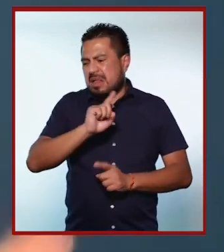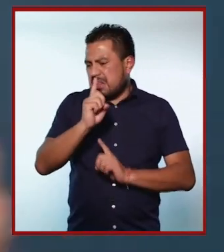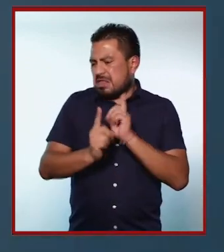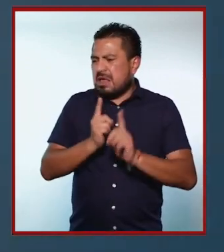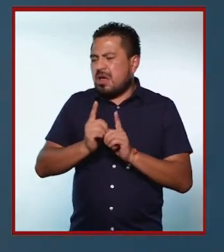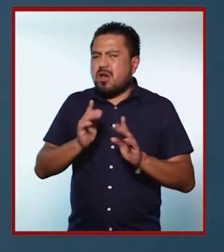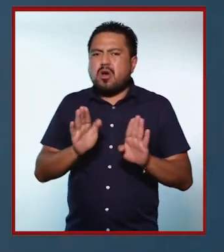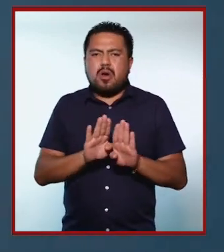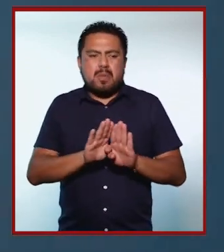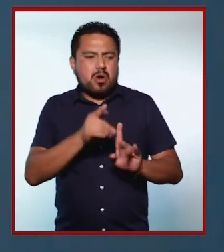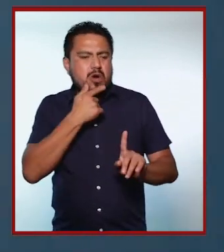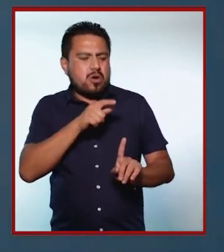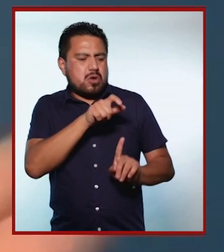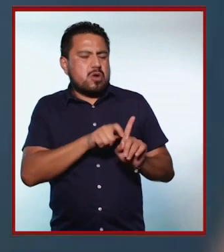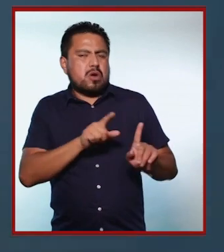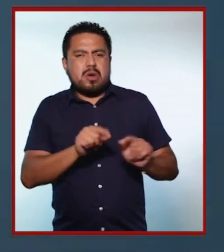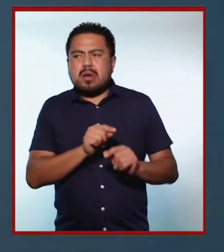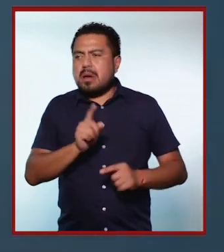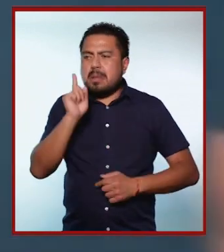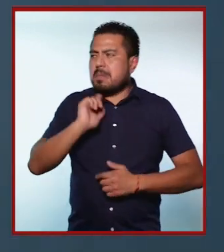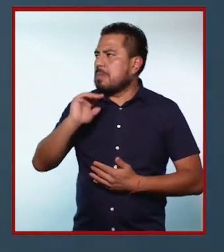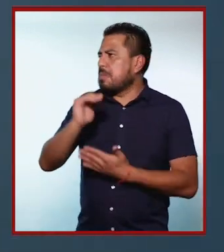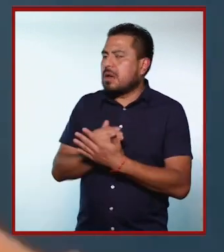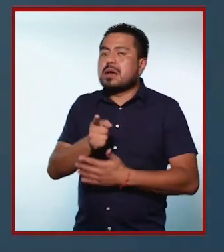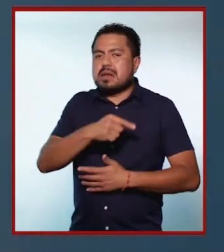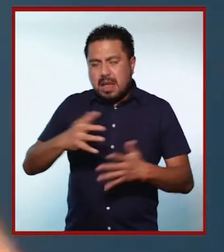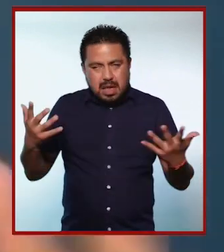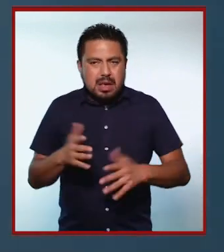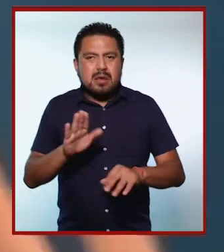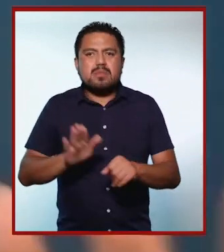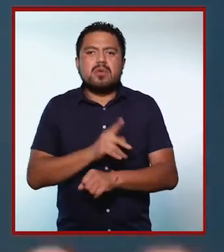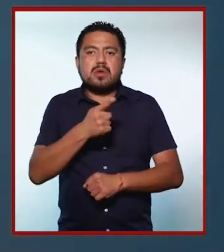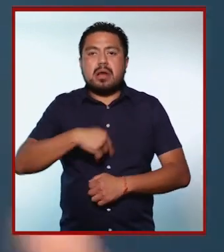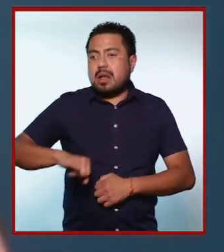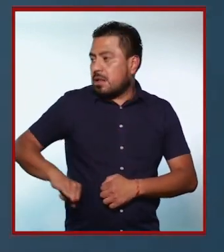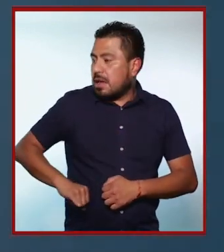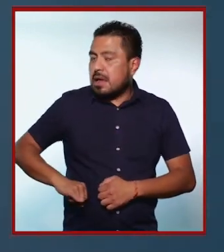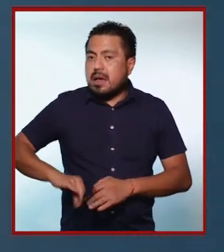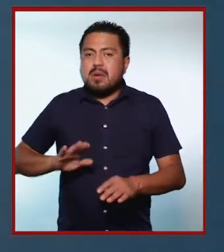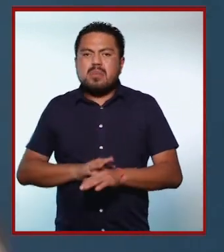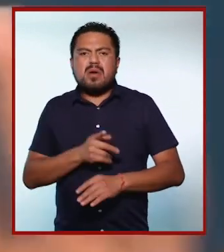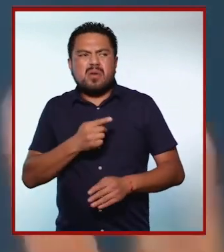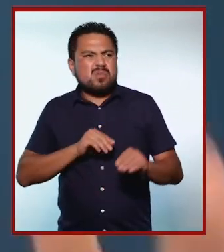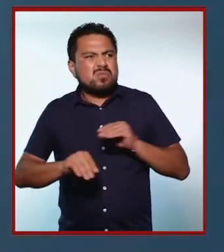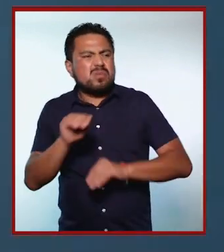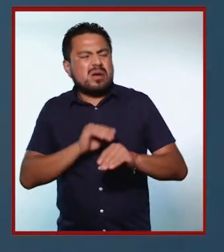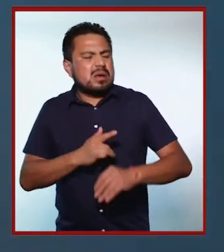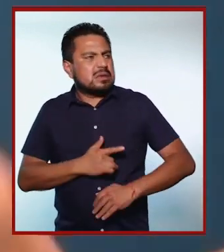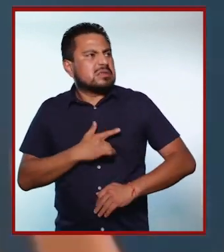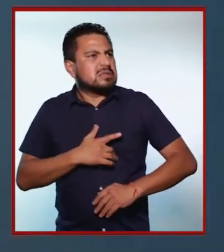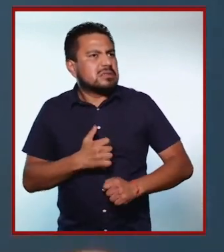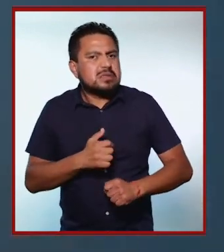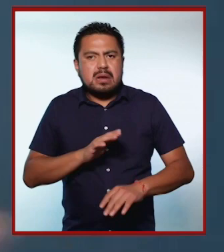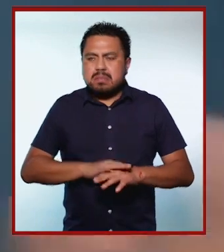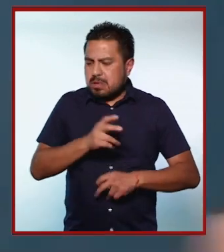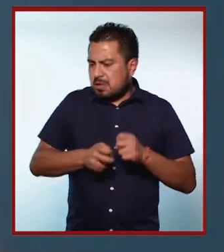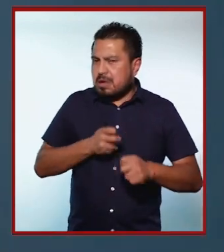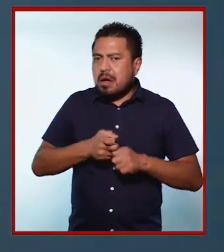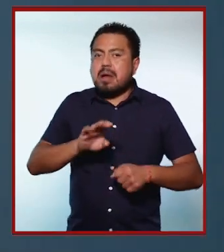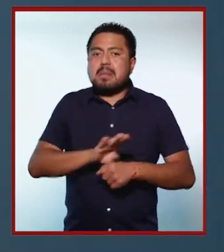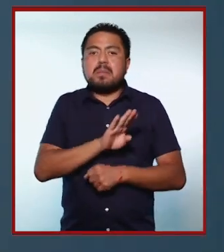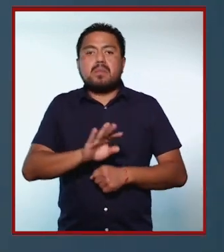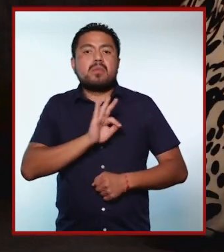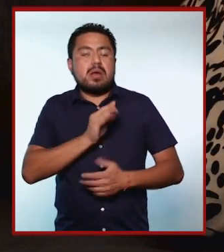sea un deporte masculinizado, feminizado, sino que lo hagan realmente porque les interesa, porque les mueve y en ese sentido su